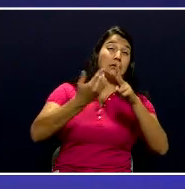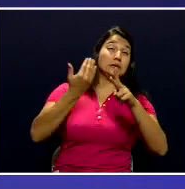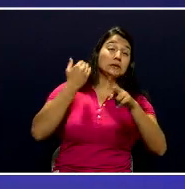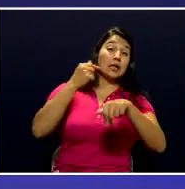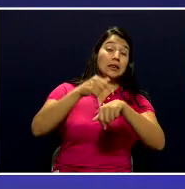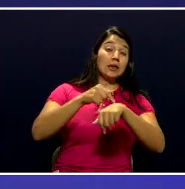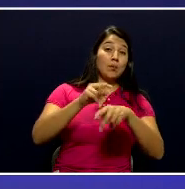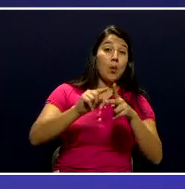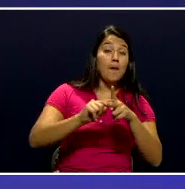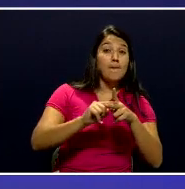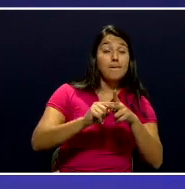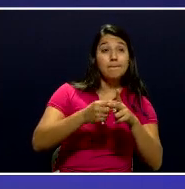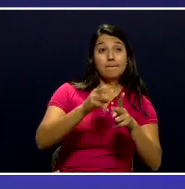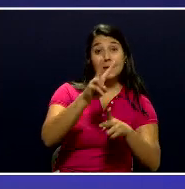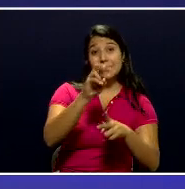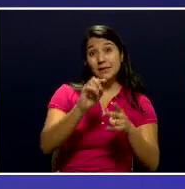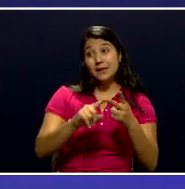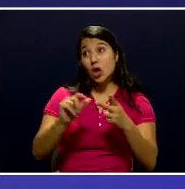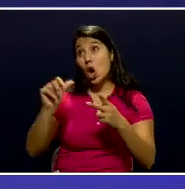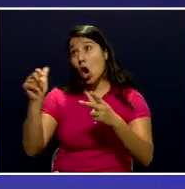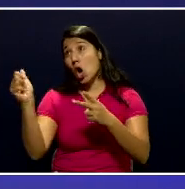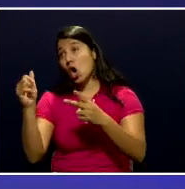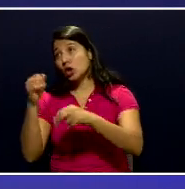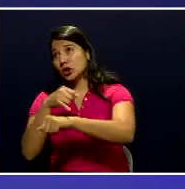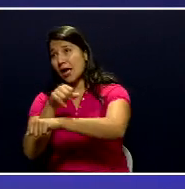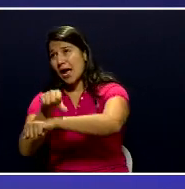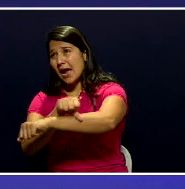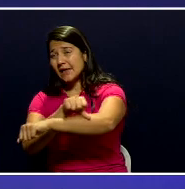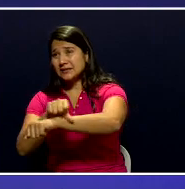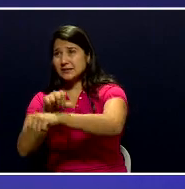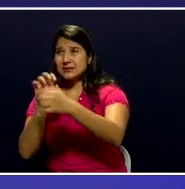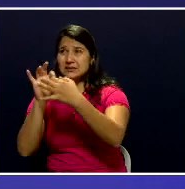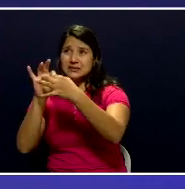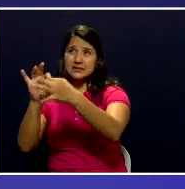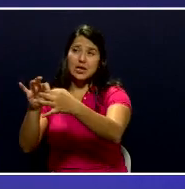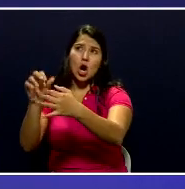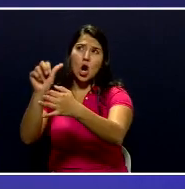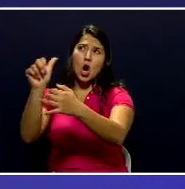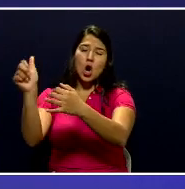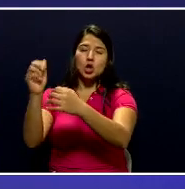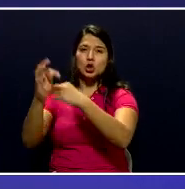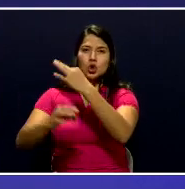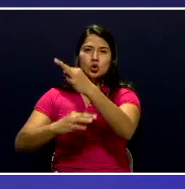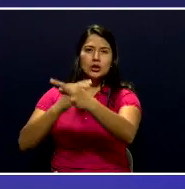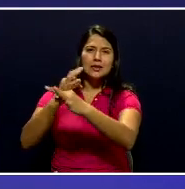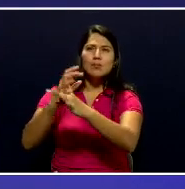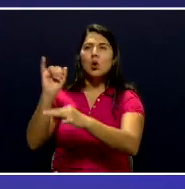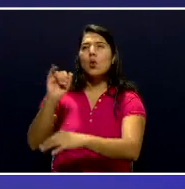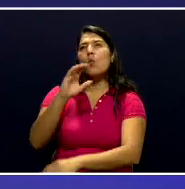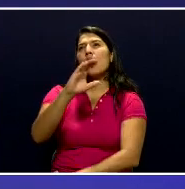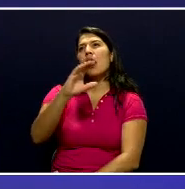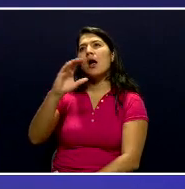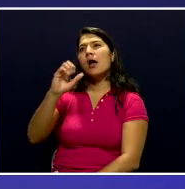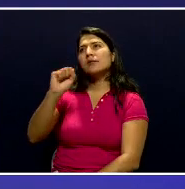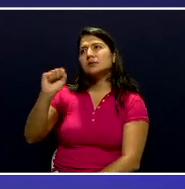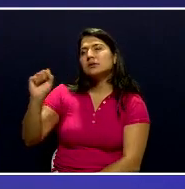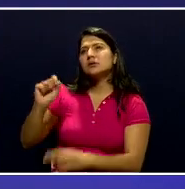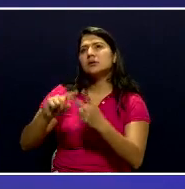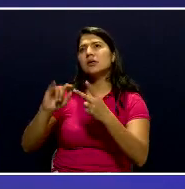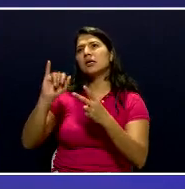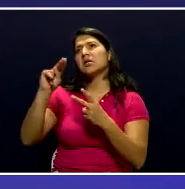XX, otra arquitectura ligada al Estado benefactor, con edificios como el de la Caja, el INS o la